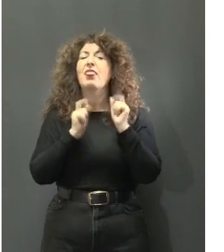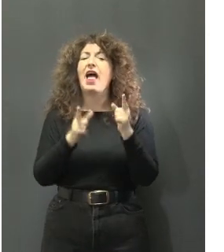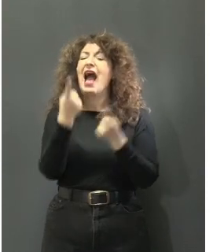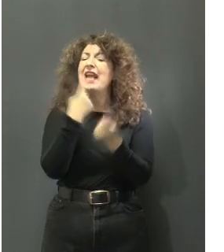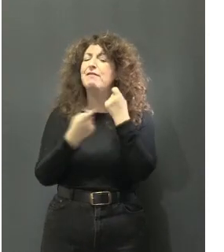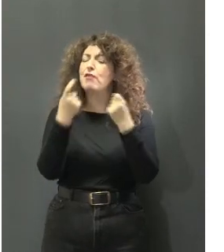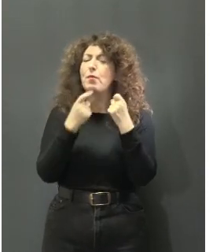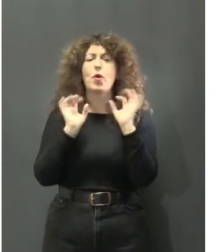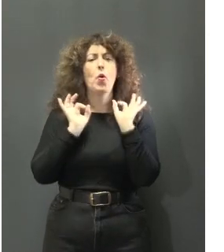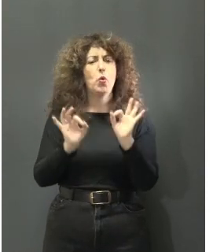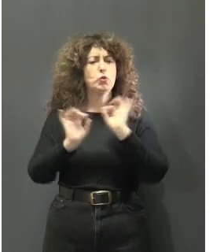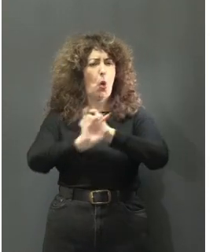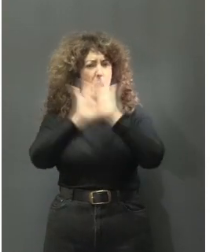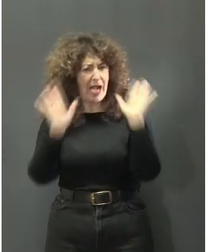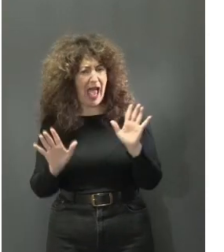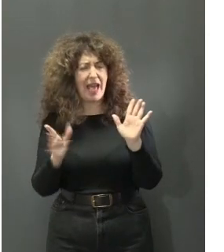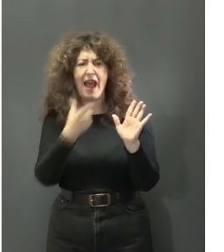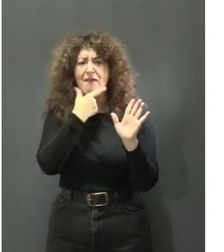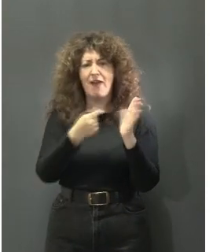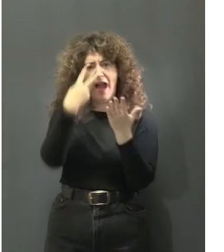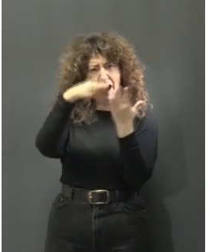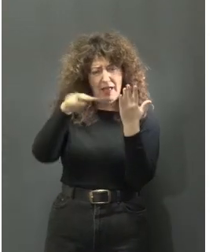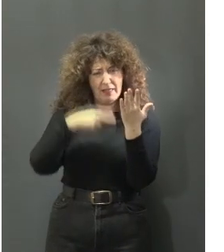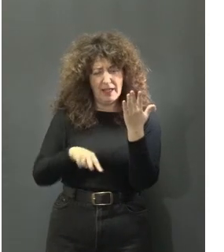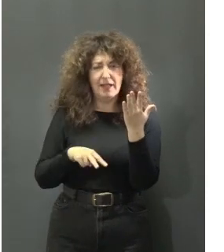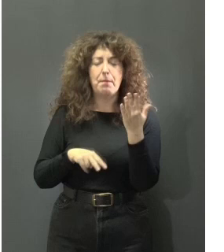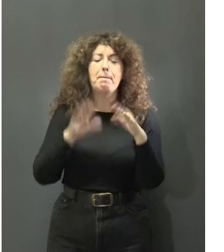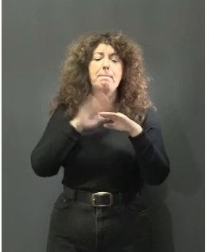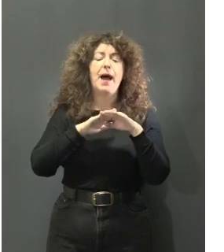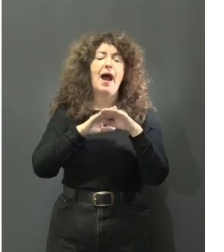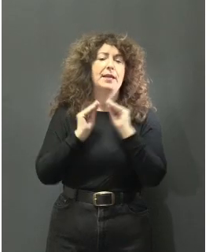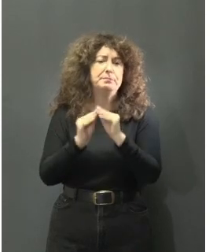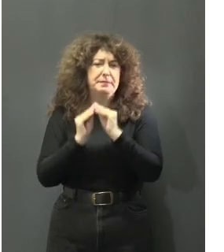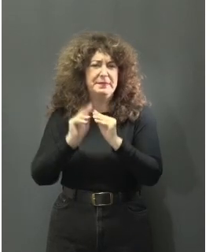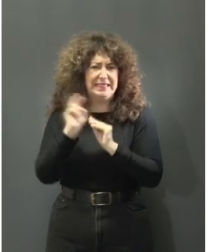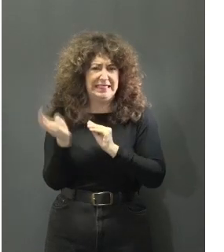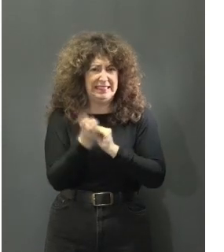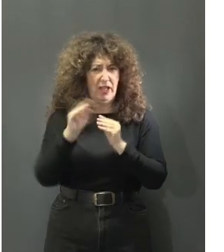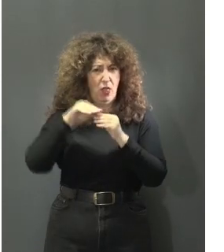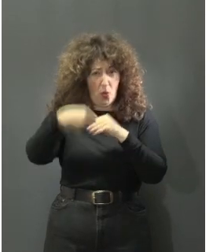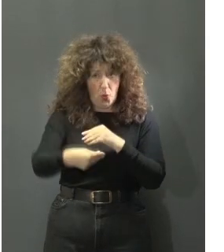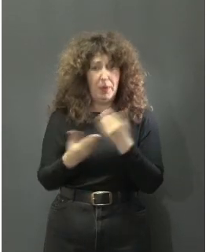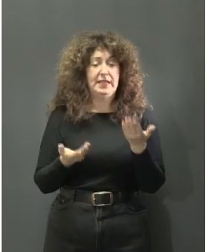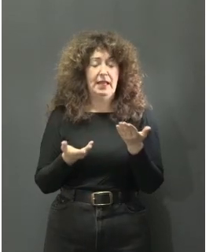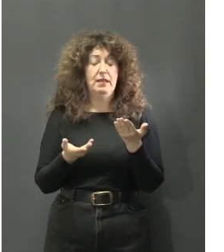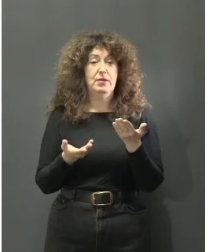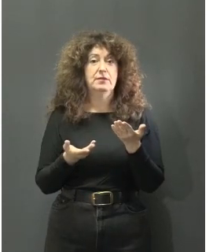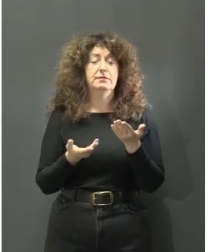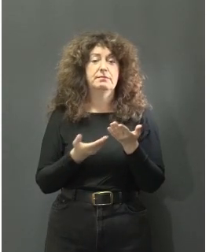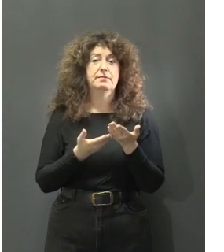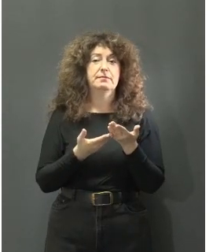información clara y fácil a la hora de elaborar la documentación. Y entonces